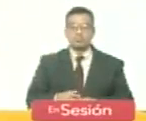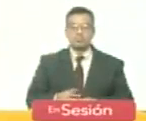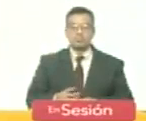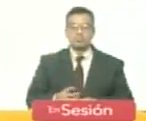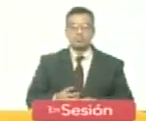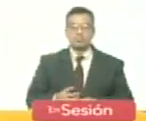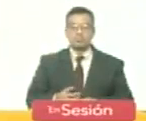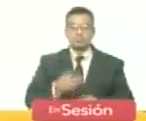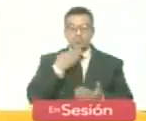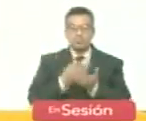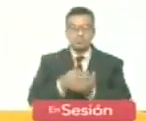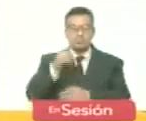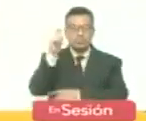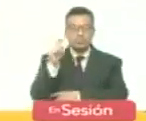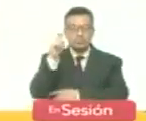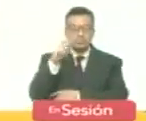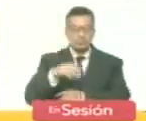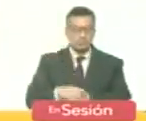Gracias, diputado.